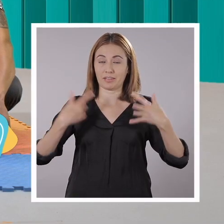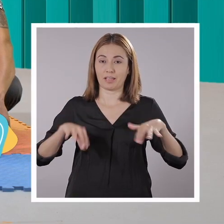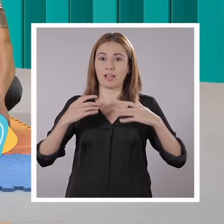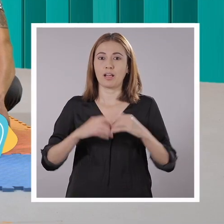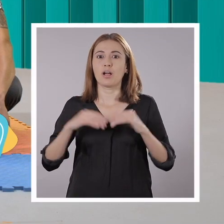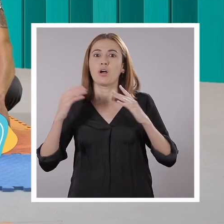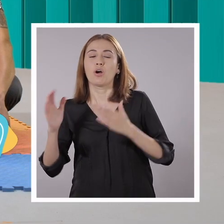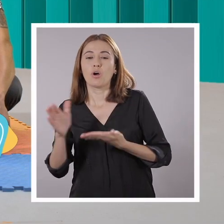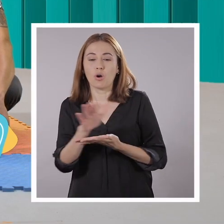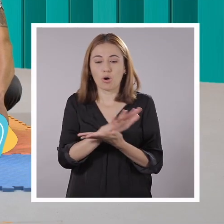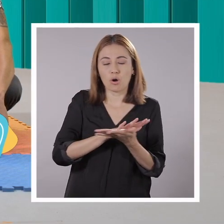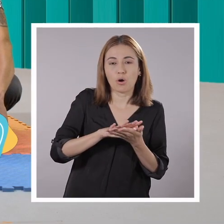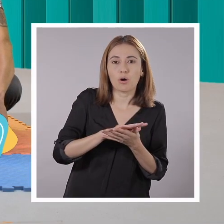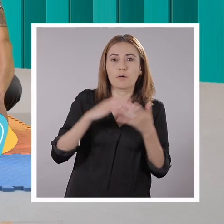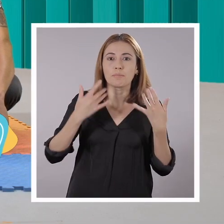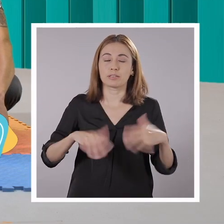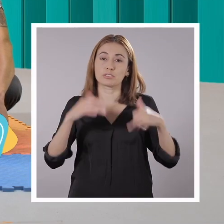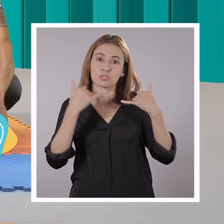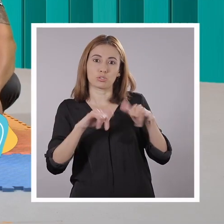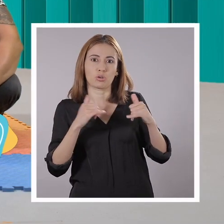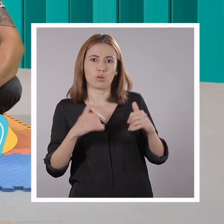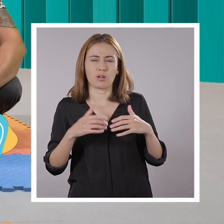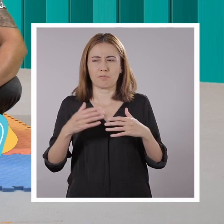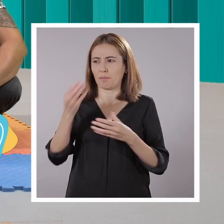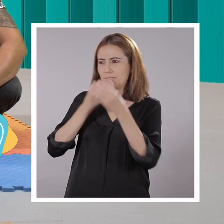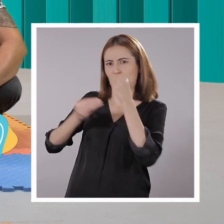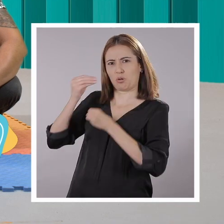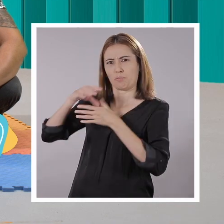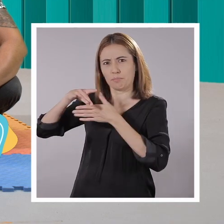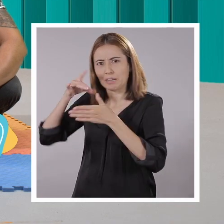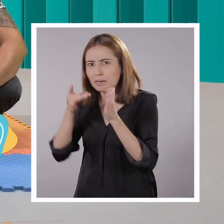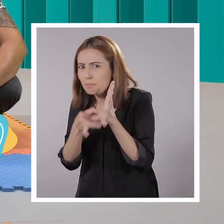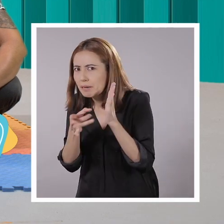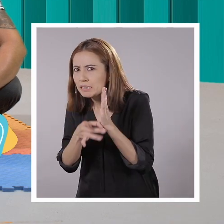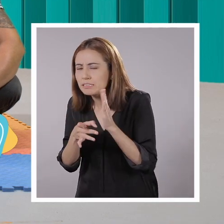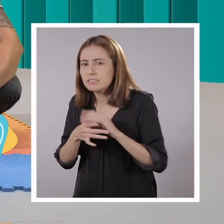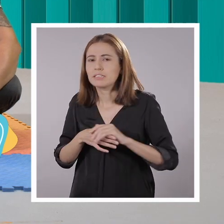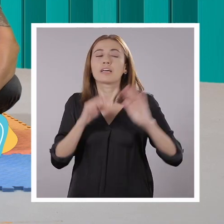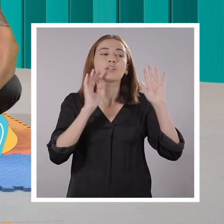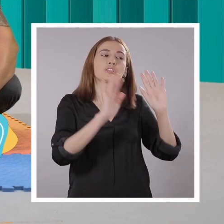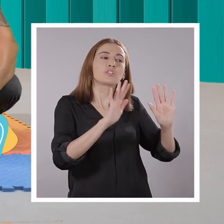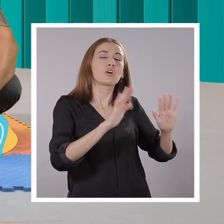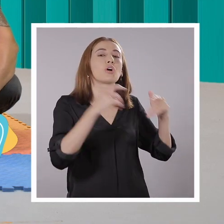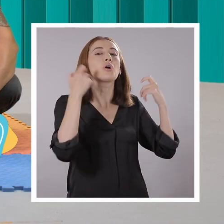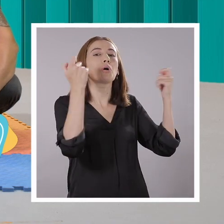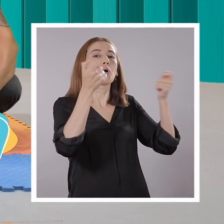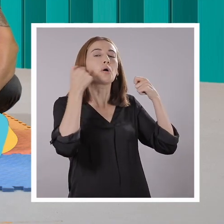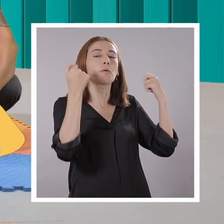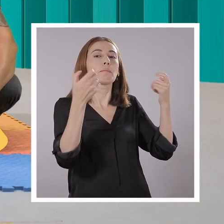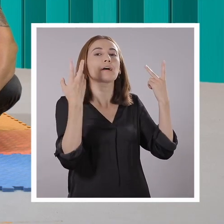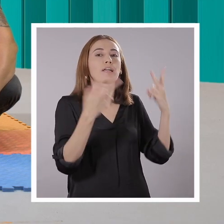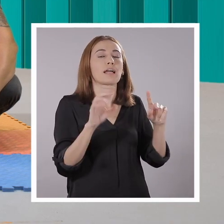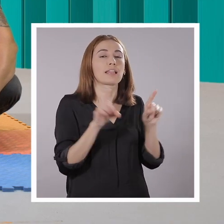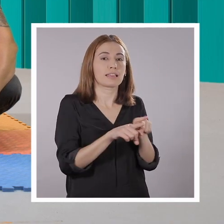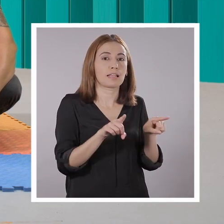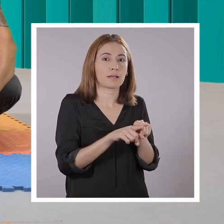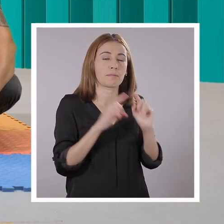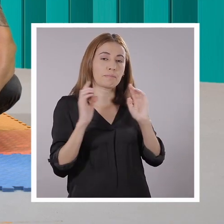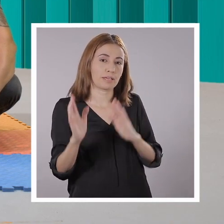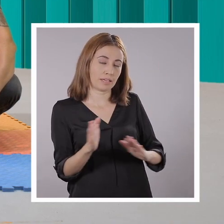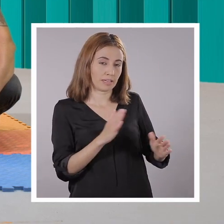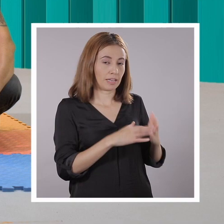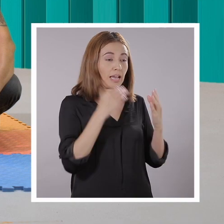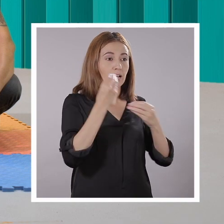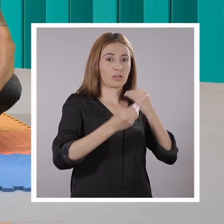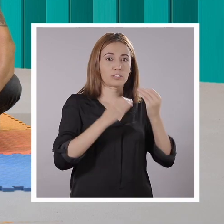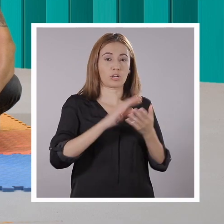Pancho, mira lo que tenemos aquí. Unos platos y unos juguetes. ¿Vamos a comer plástico? No, pero nos vamos a divertir con el ritmo y también